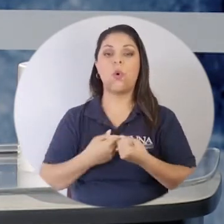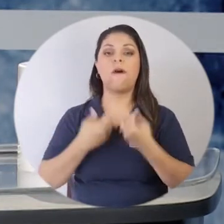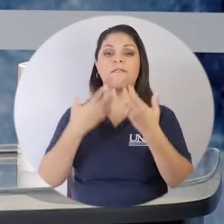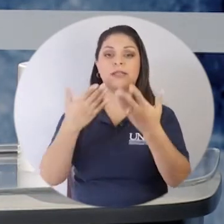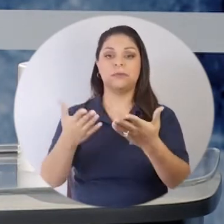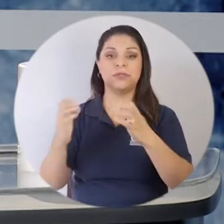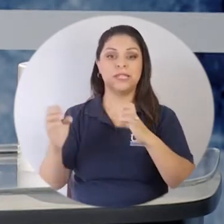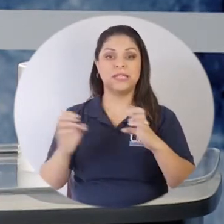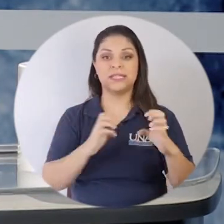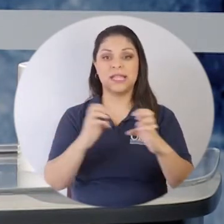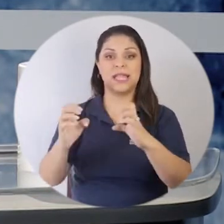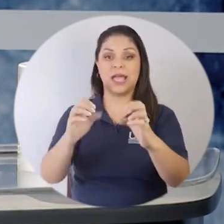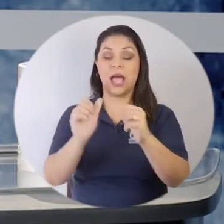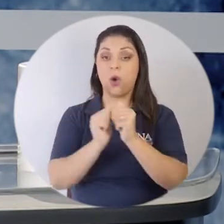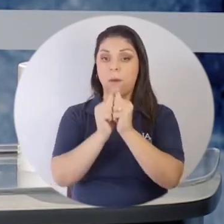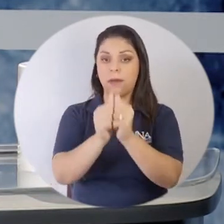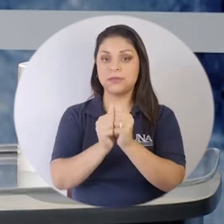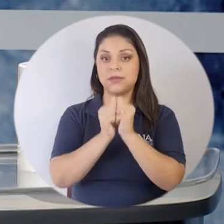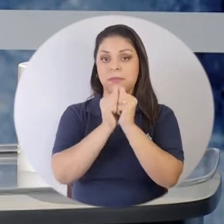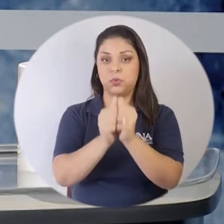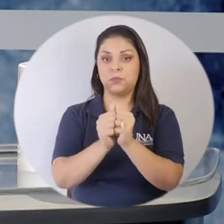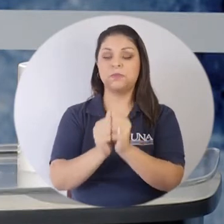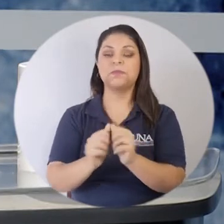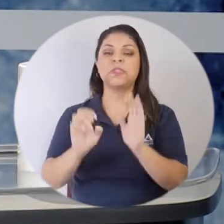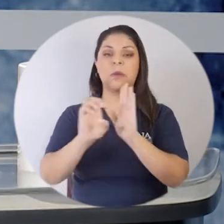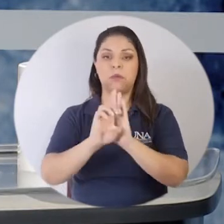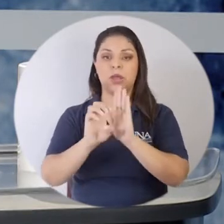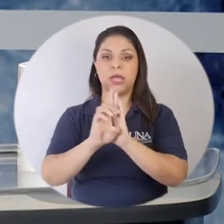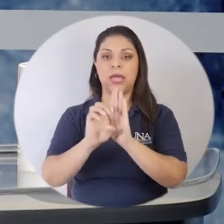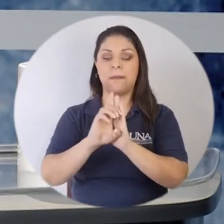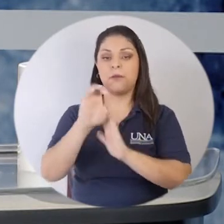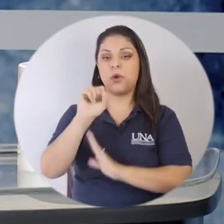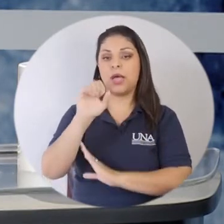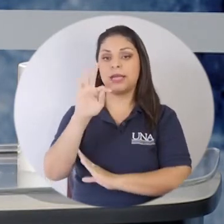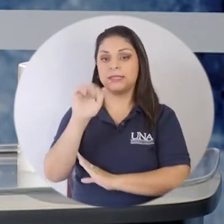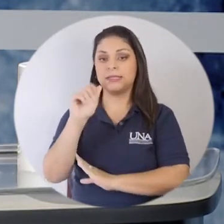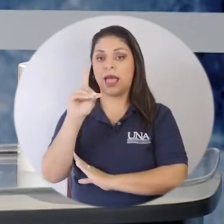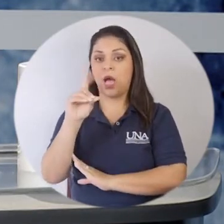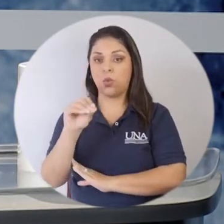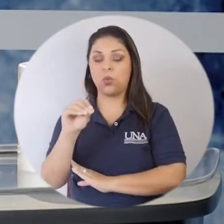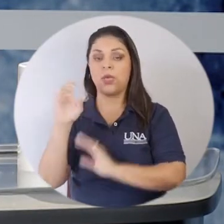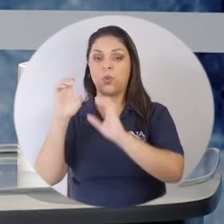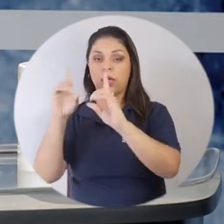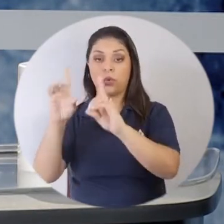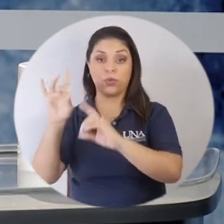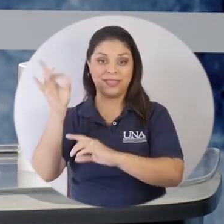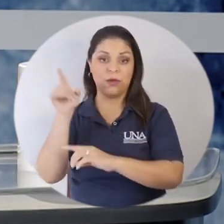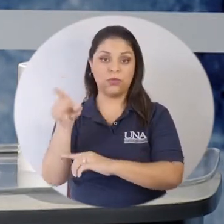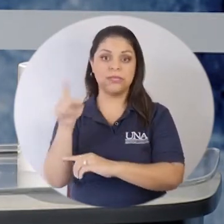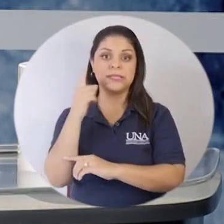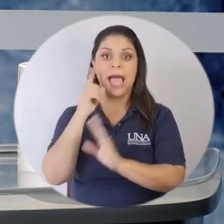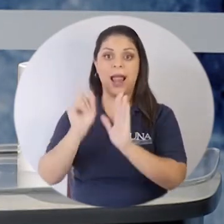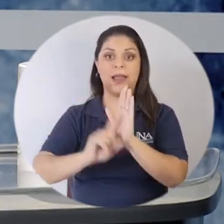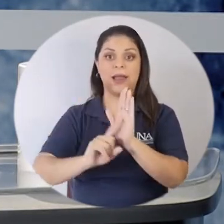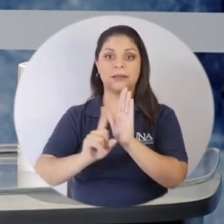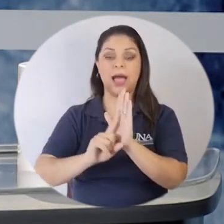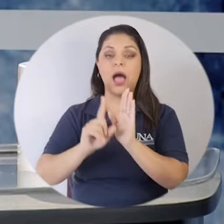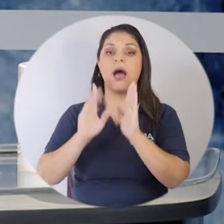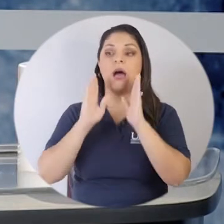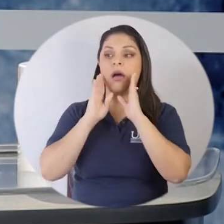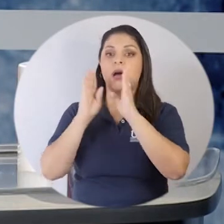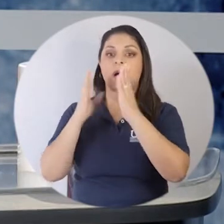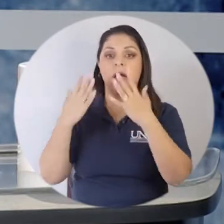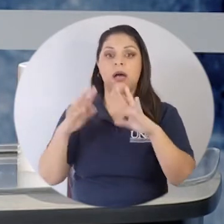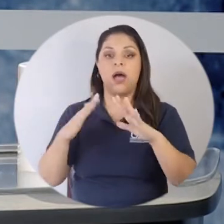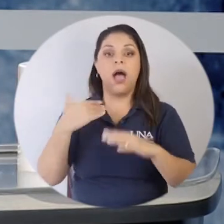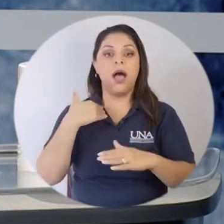ofrecemos estrategias de acompañamiento. Por ejemplo, si el estado de la educación, el octavo estado de la educación nos pone en alerta, ¿verdad? Que